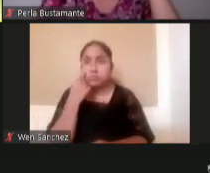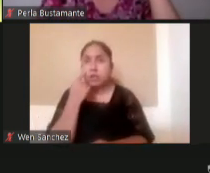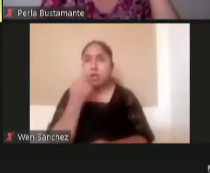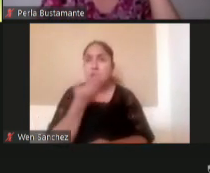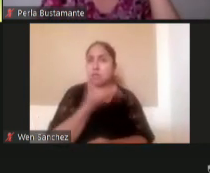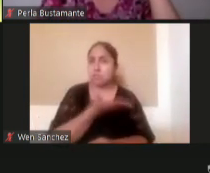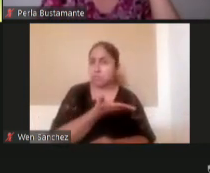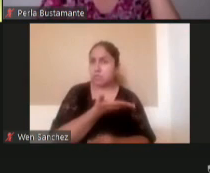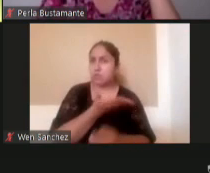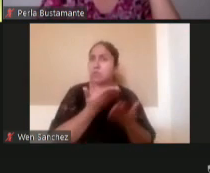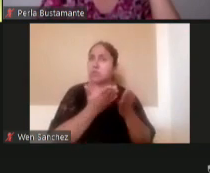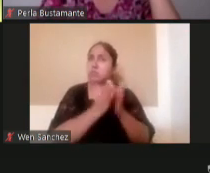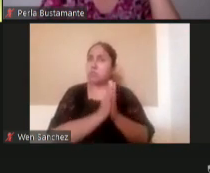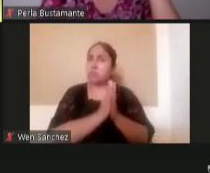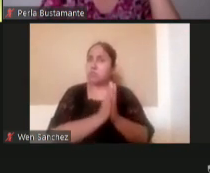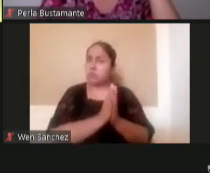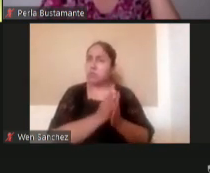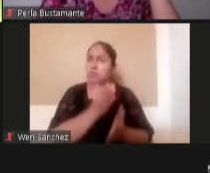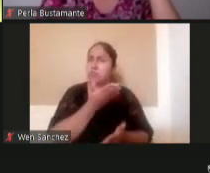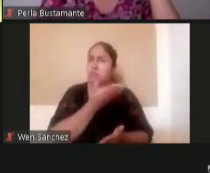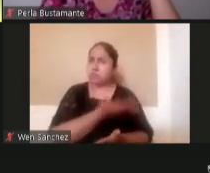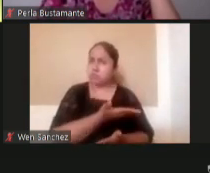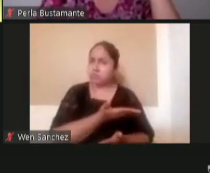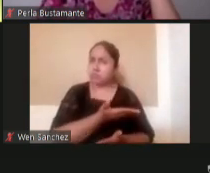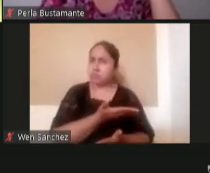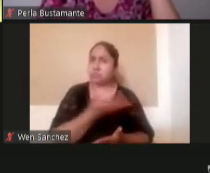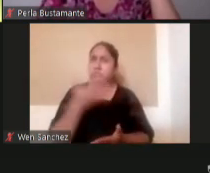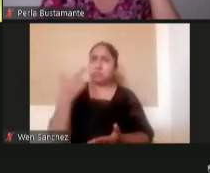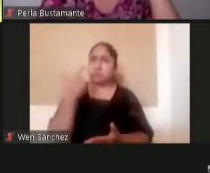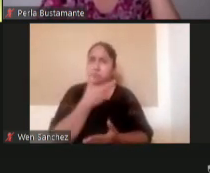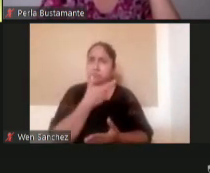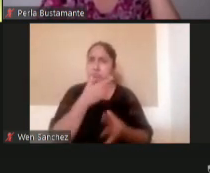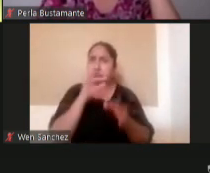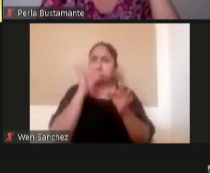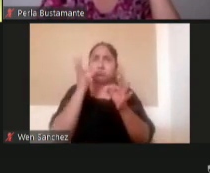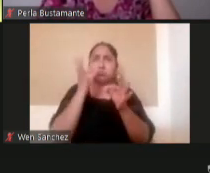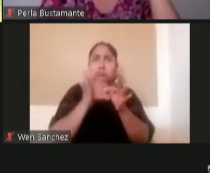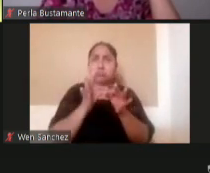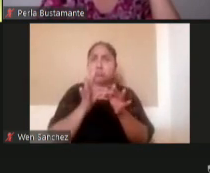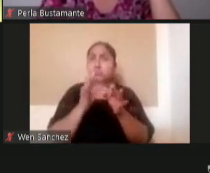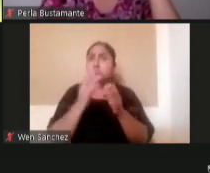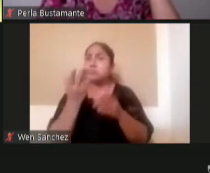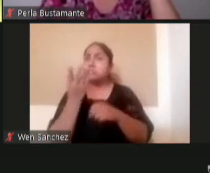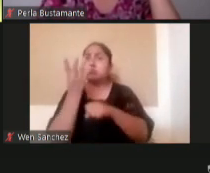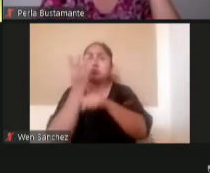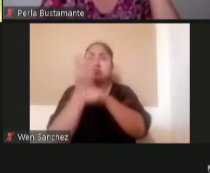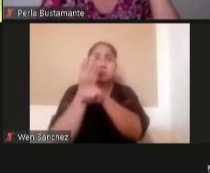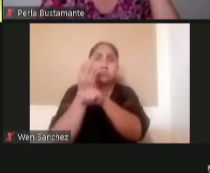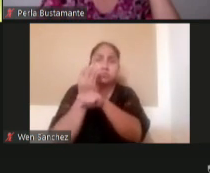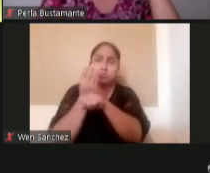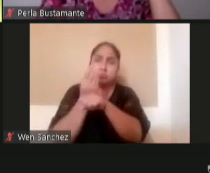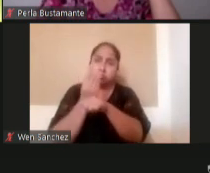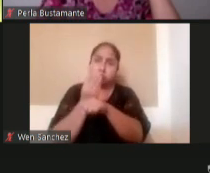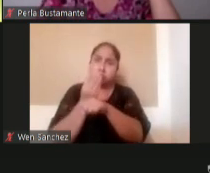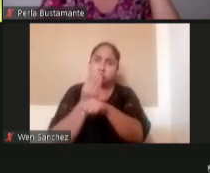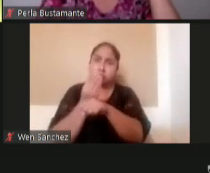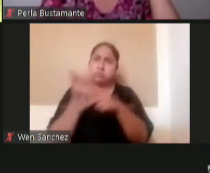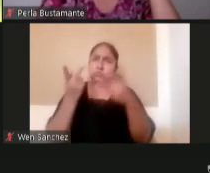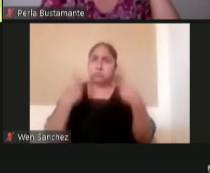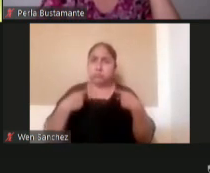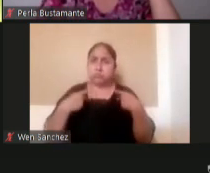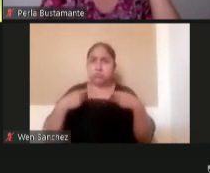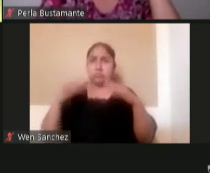mismo. Yo creo que es importante este tipo de acuerdos y que es importante que la ciudadanía nos vea